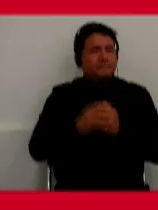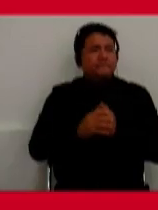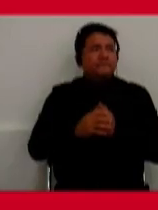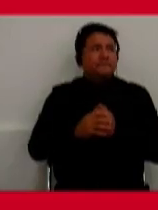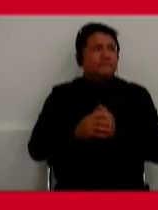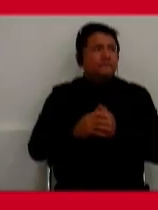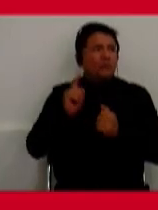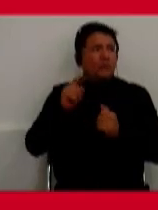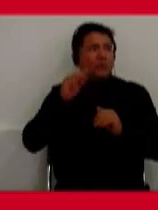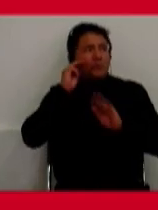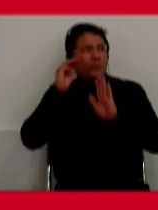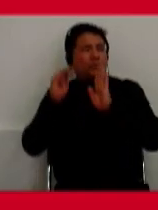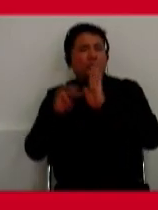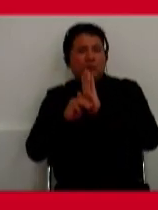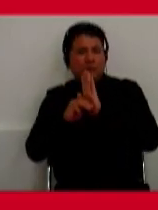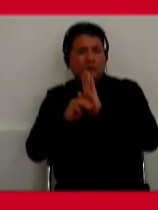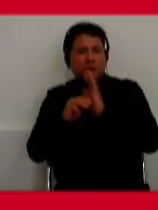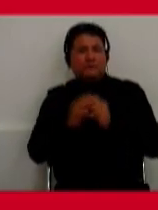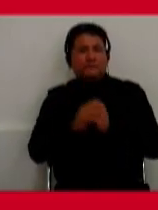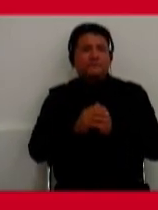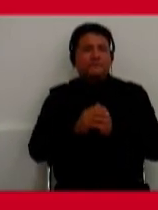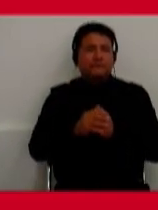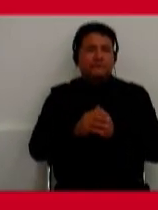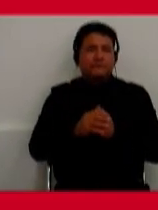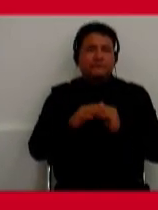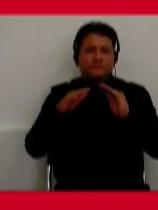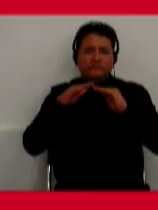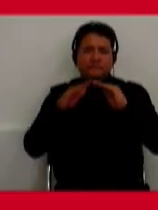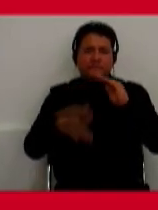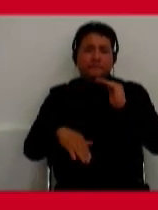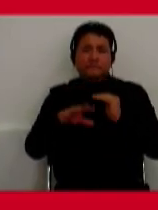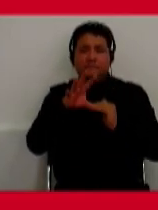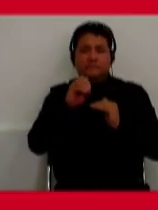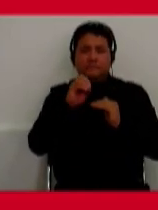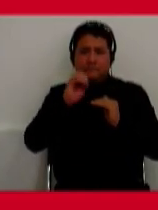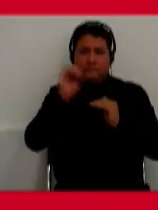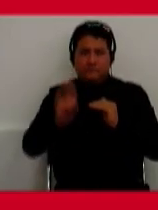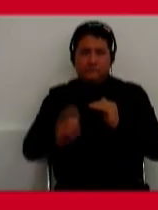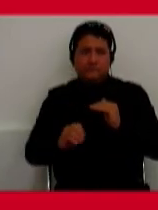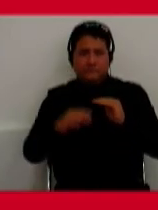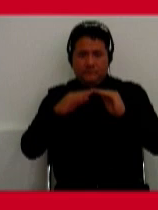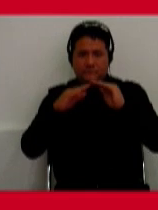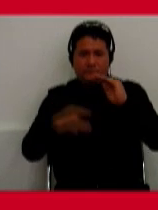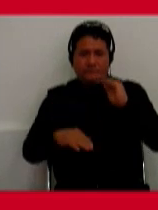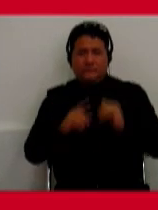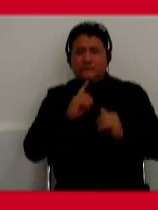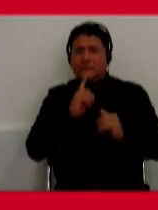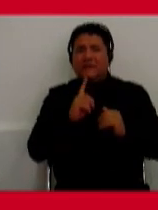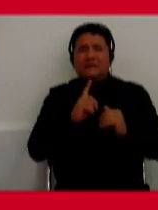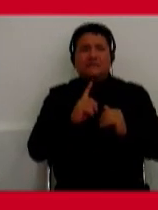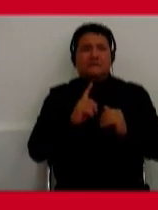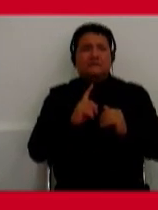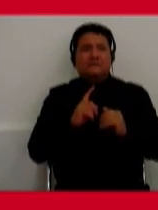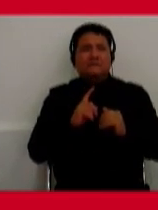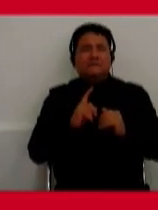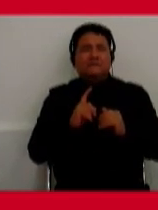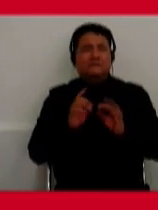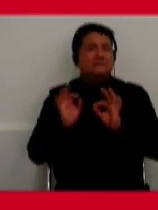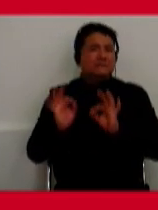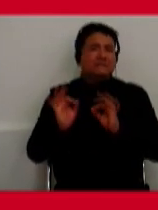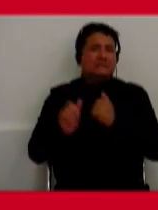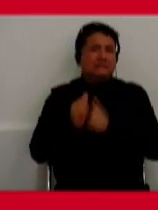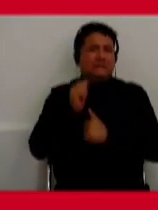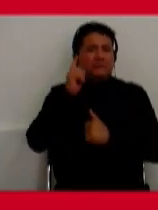información menor al 50%, se tiene un modelo conceptual, un riesgo alto para su implementación. Y